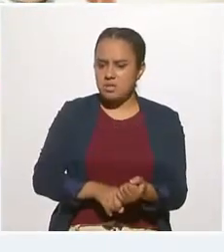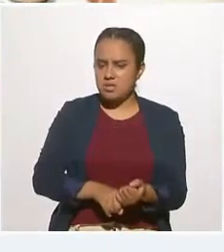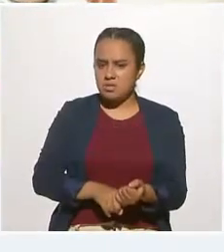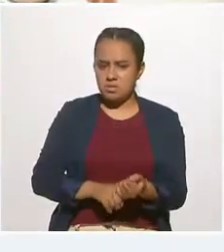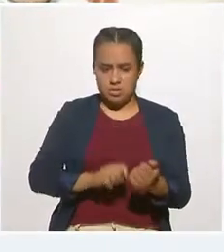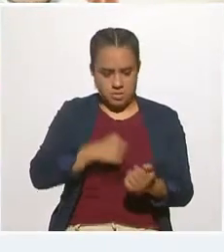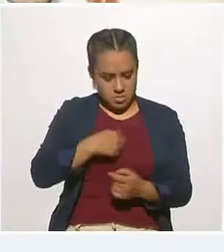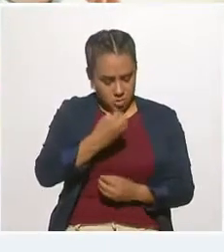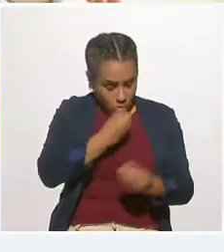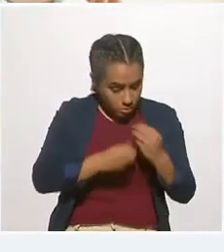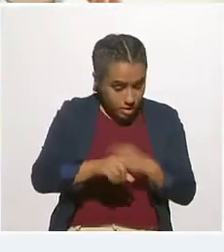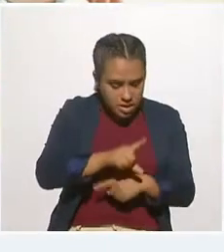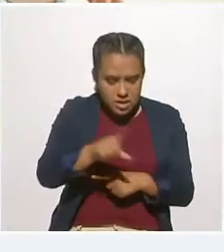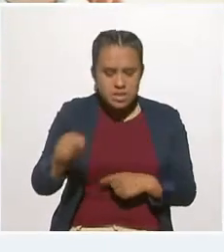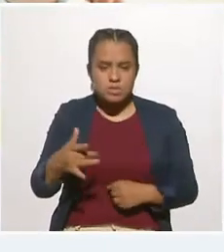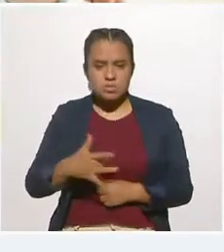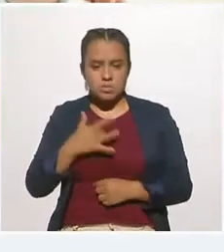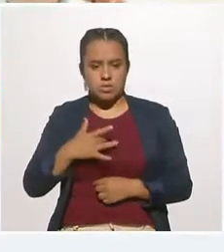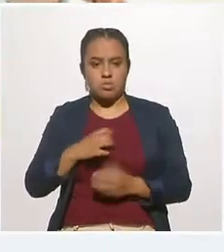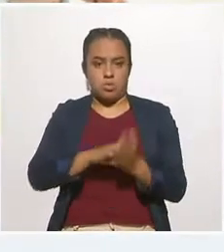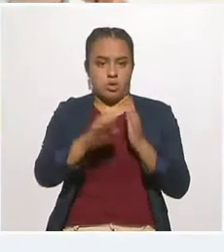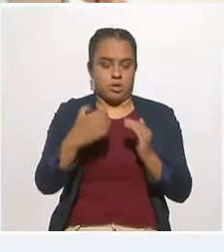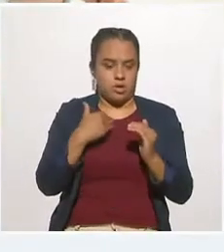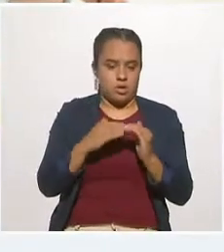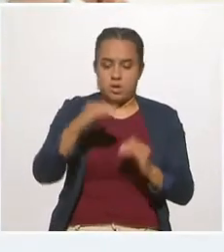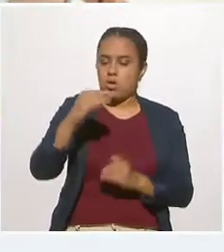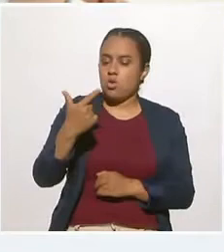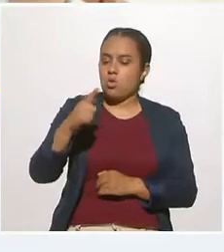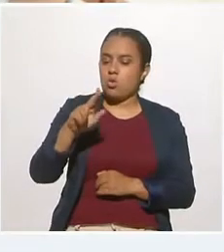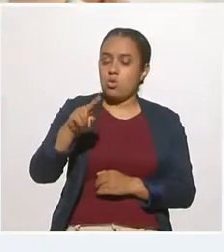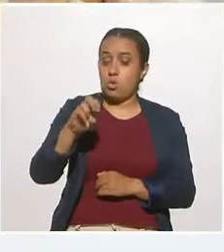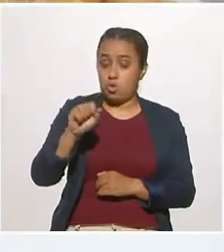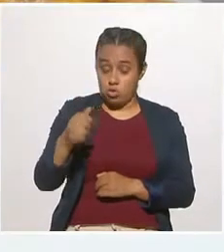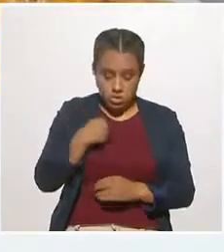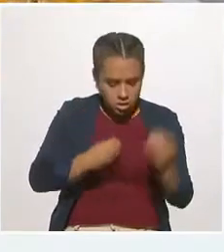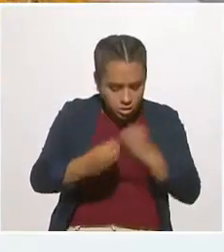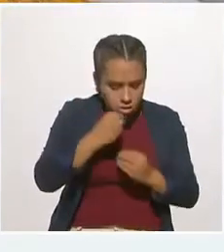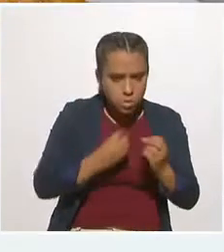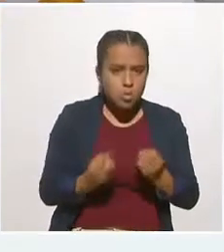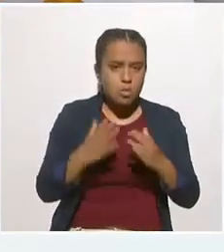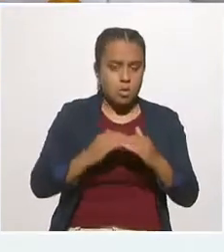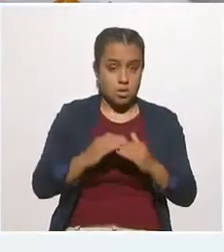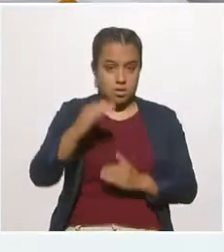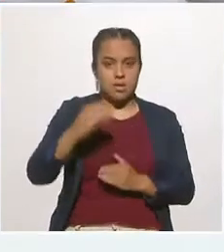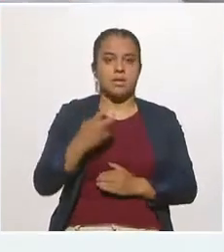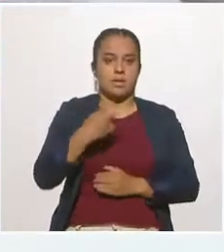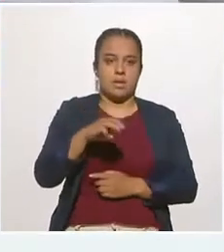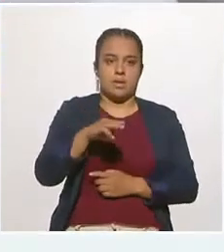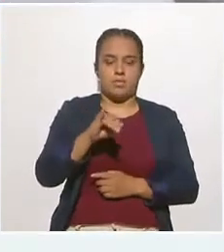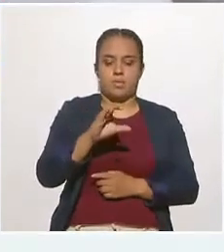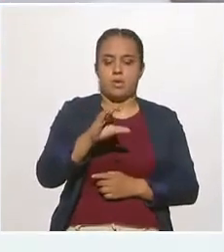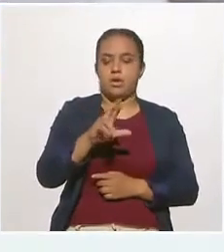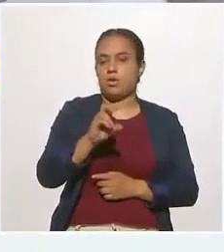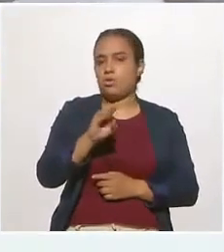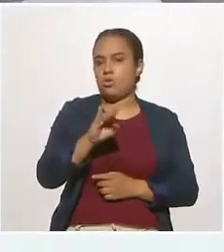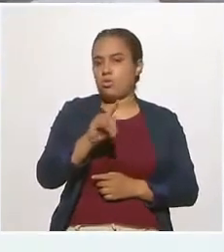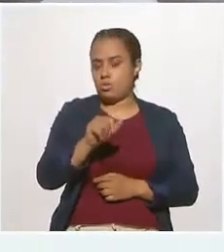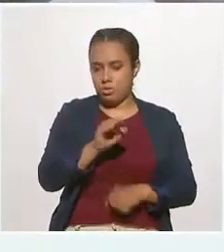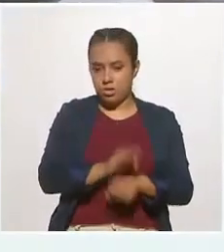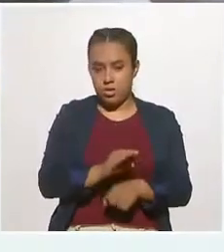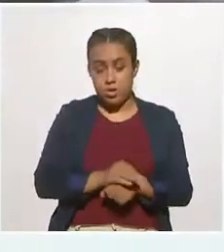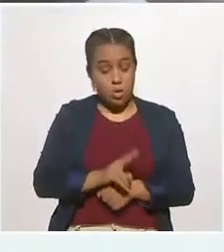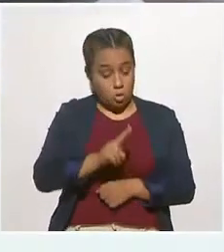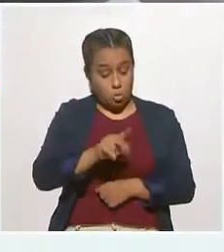qué tanto va a aumentar mi glucosa cuando como. Hasta en eso pega la microbiota. Entonces, los búlgaros son una muy buena